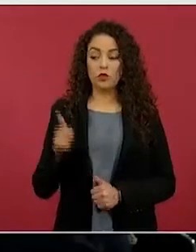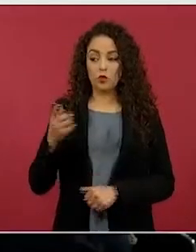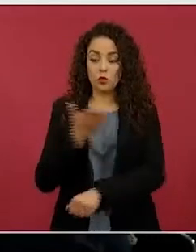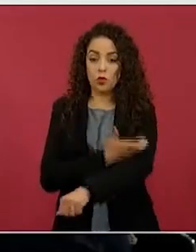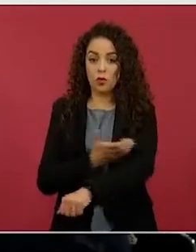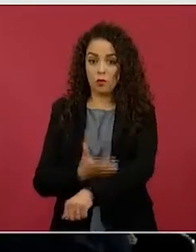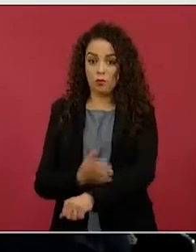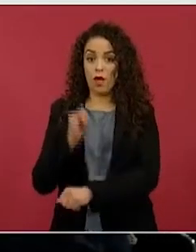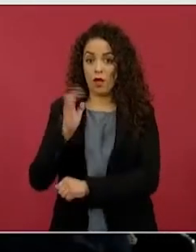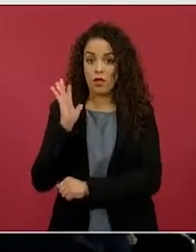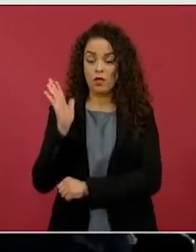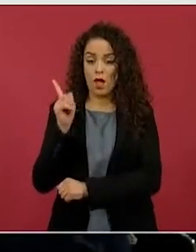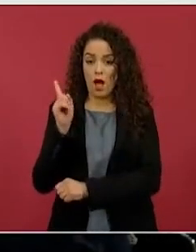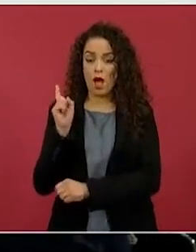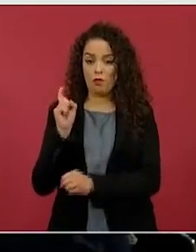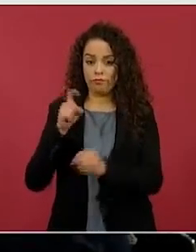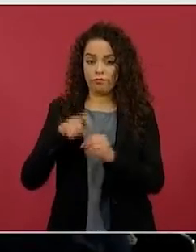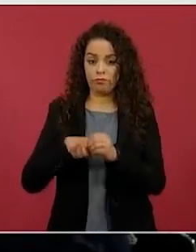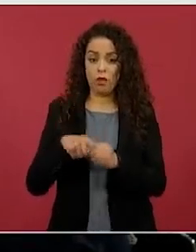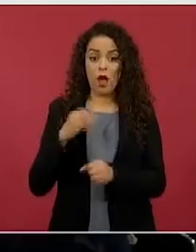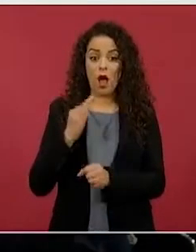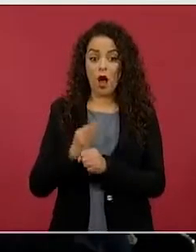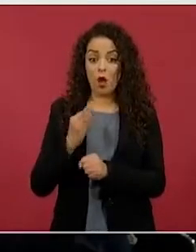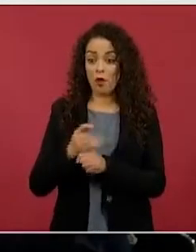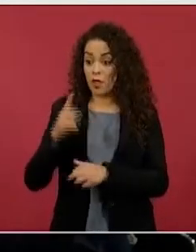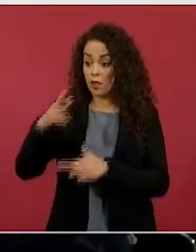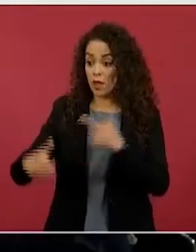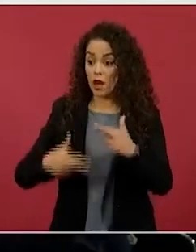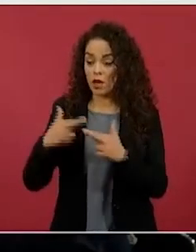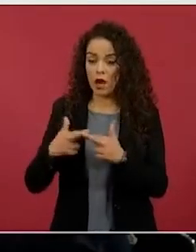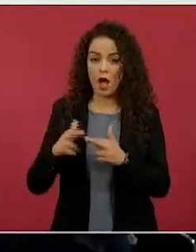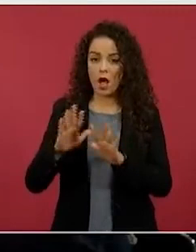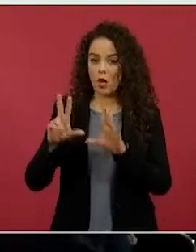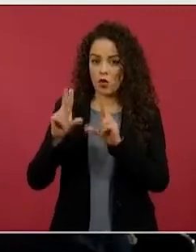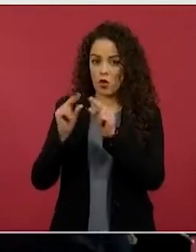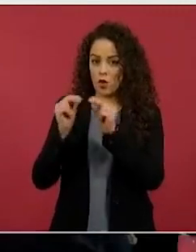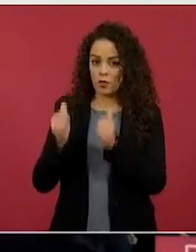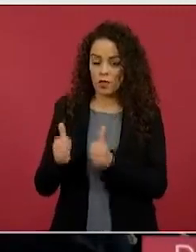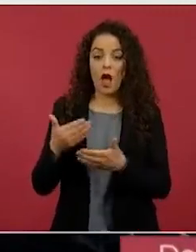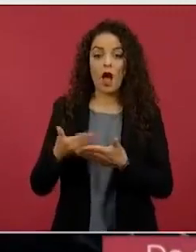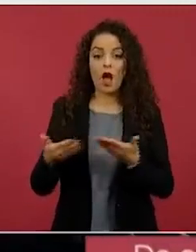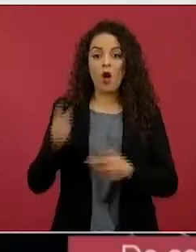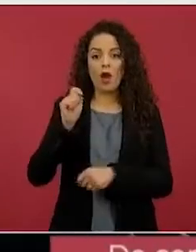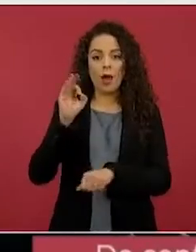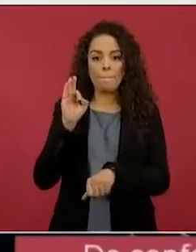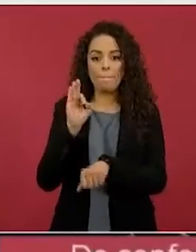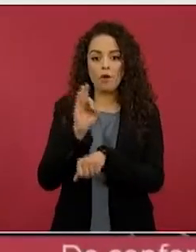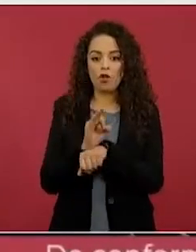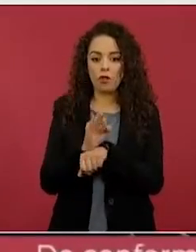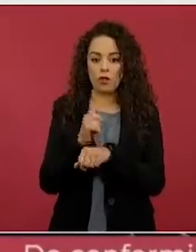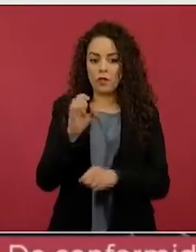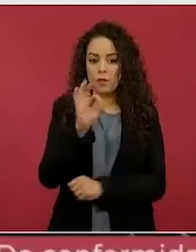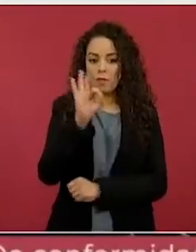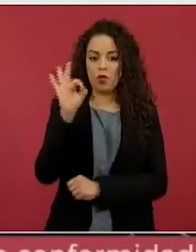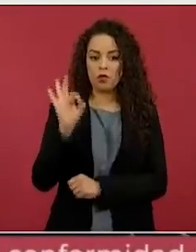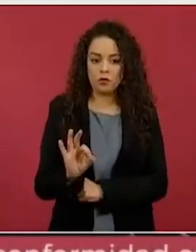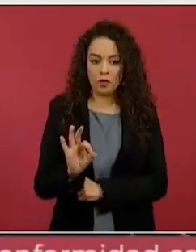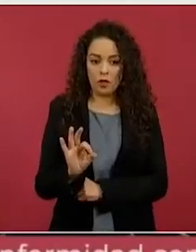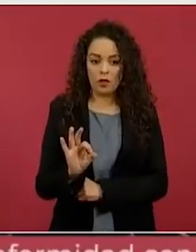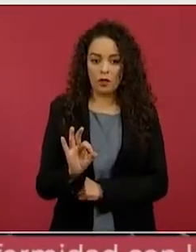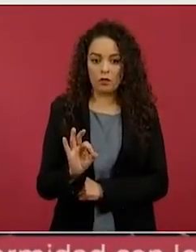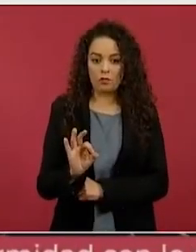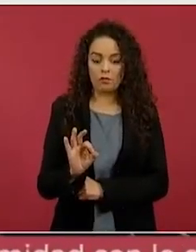incluso ya no están ahorita en su región, sino que están sujetos a un mecanismo de protección plena por parte del